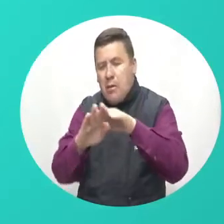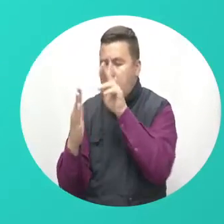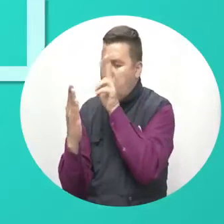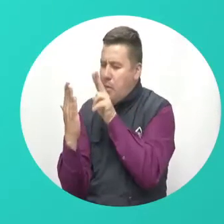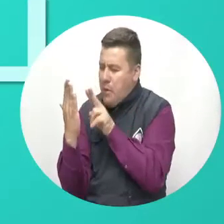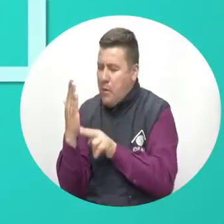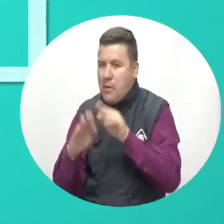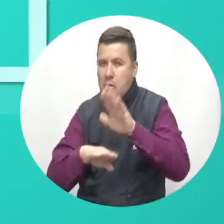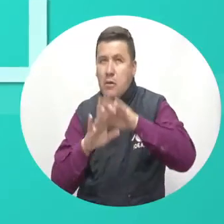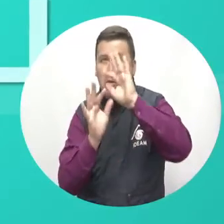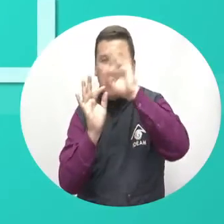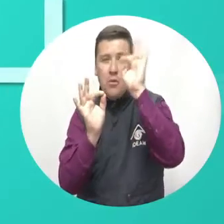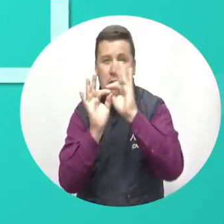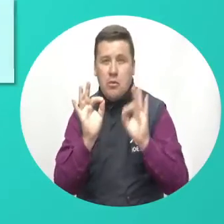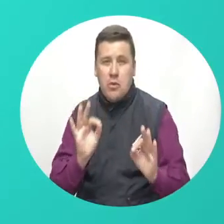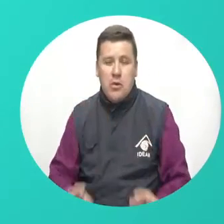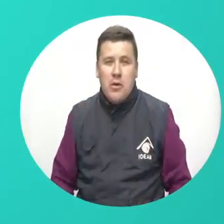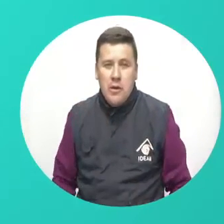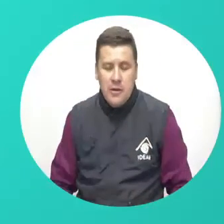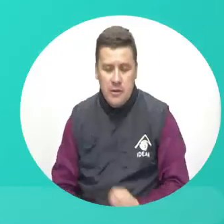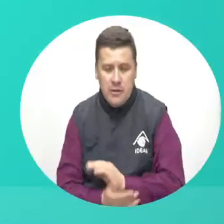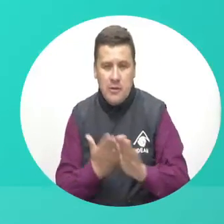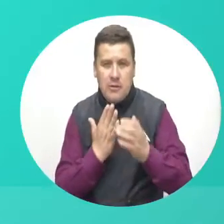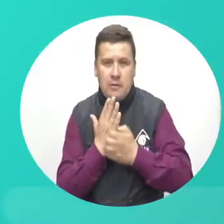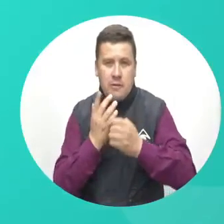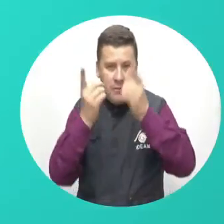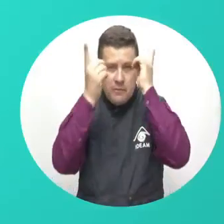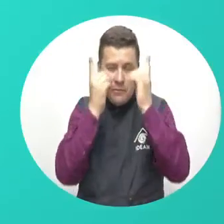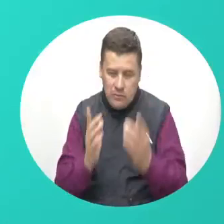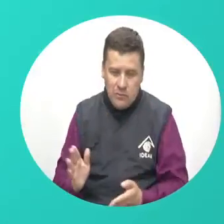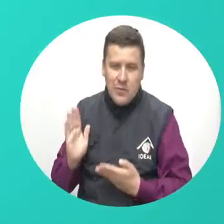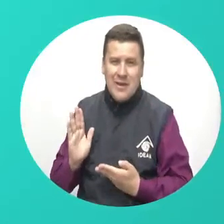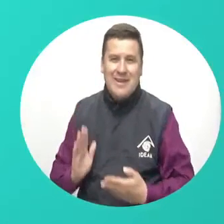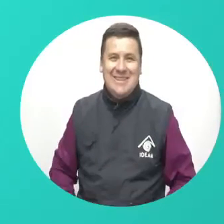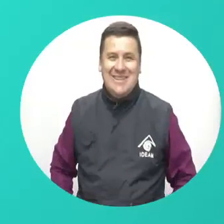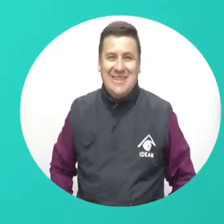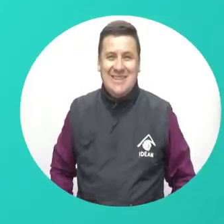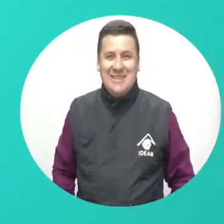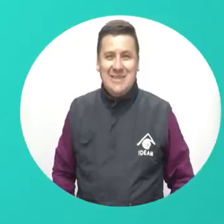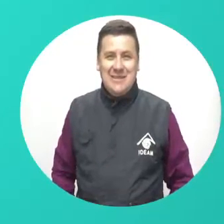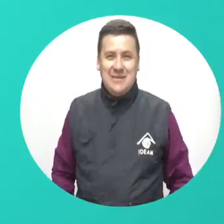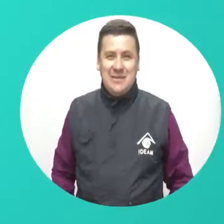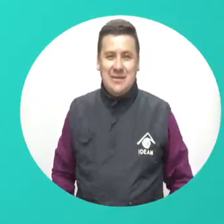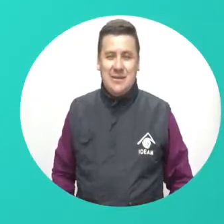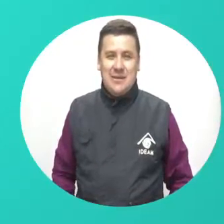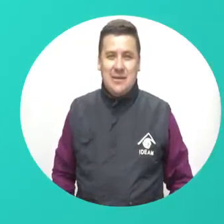pronósticos y alertas a nivel municipal. Disponible gratis para iOS y Android.